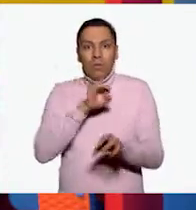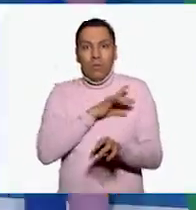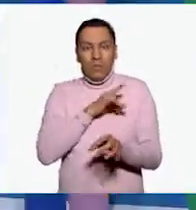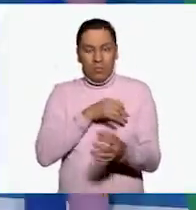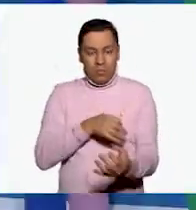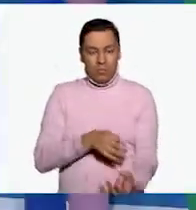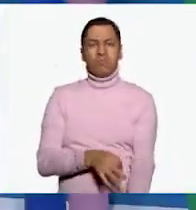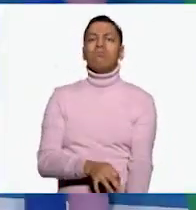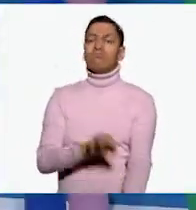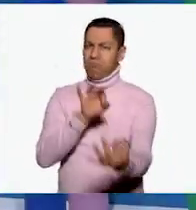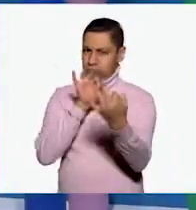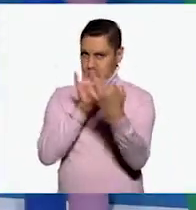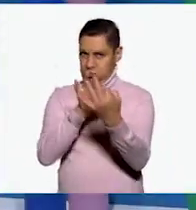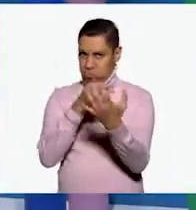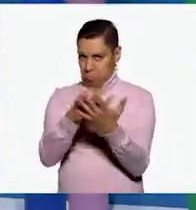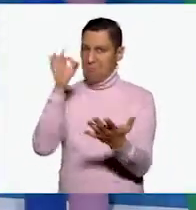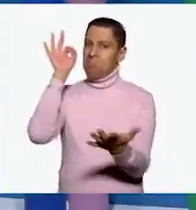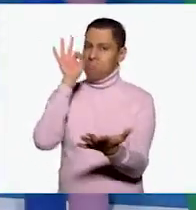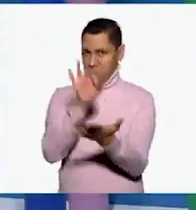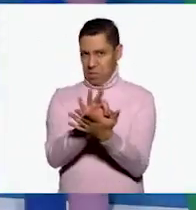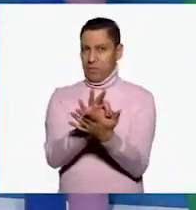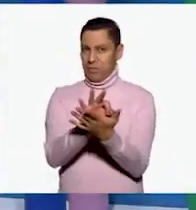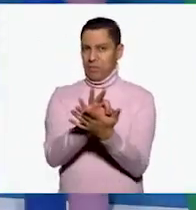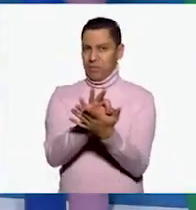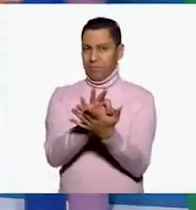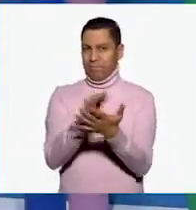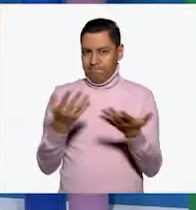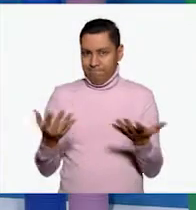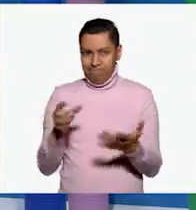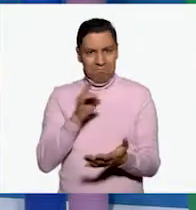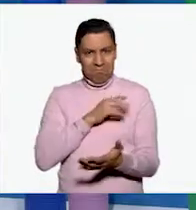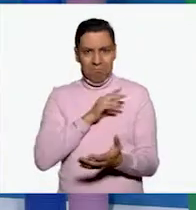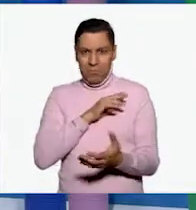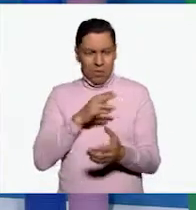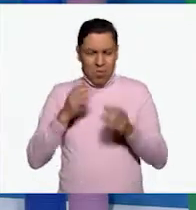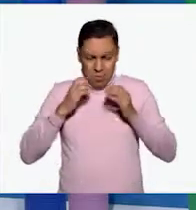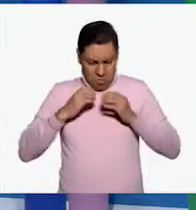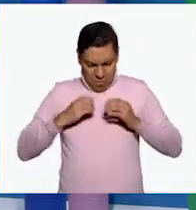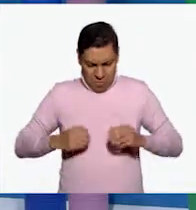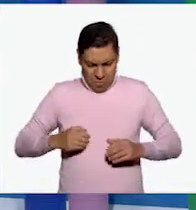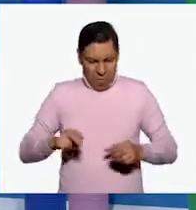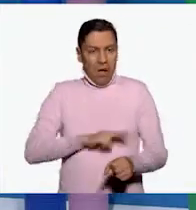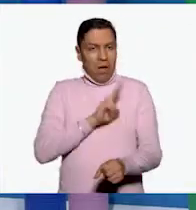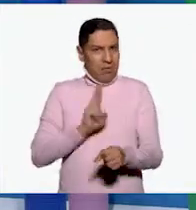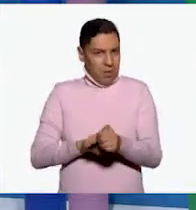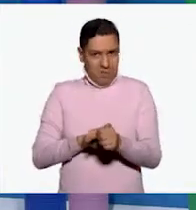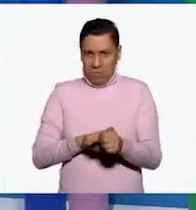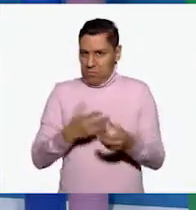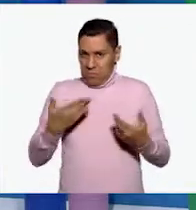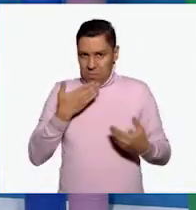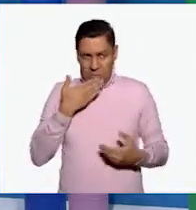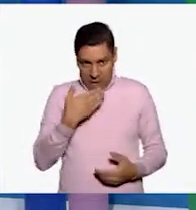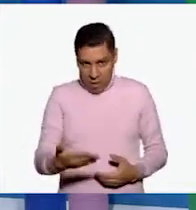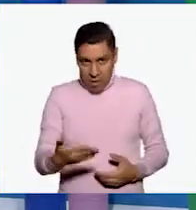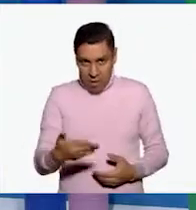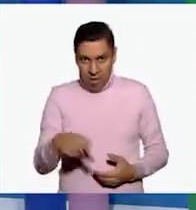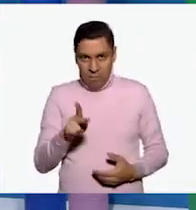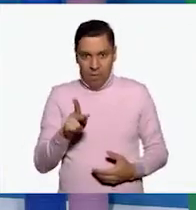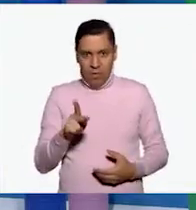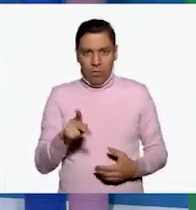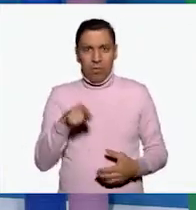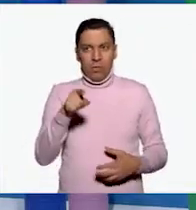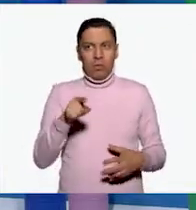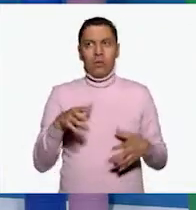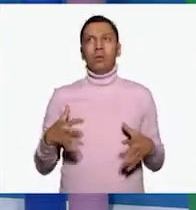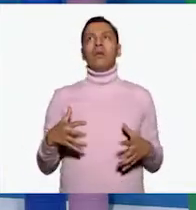peligro. El miedo es una reacción natural. Bueno, ya voy entendiendo. Lo que quiere decir es que el miedo